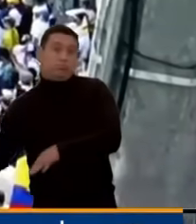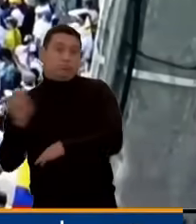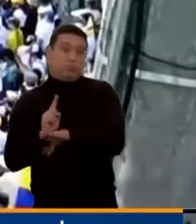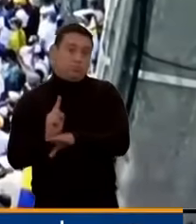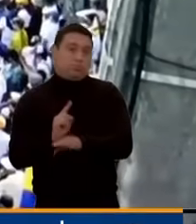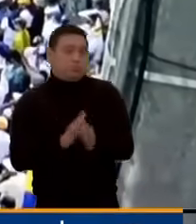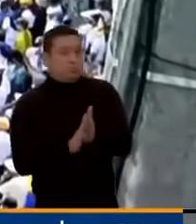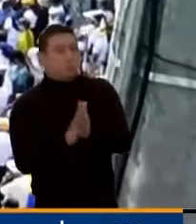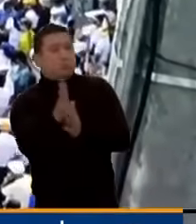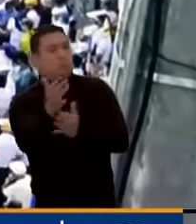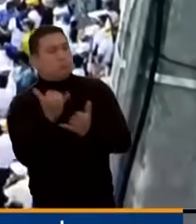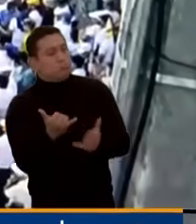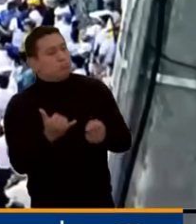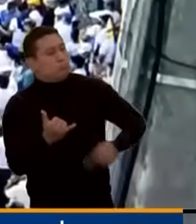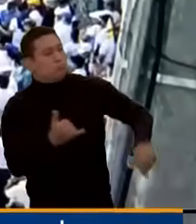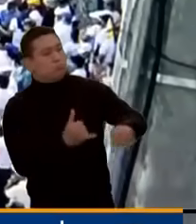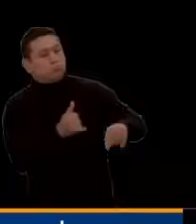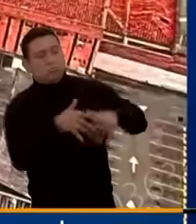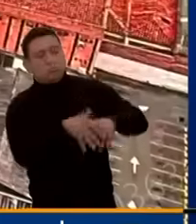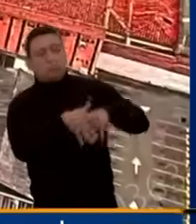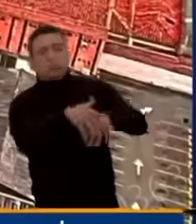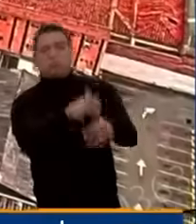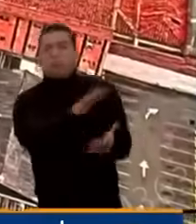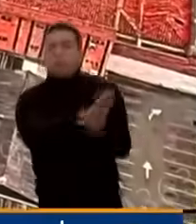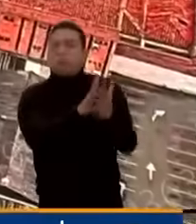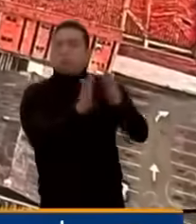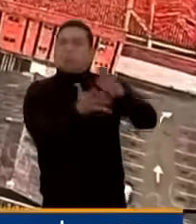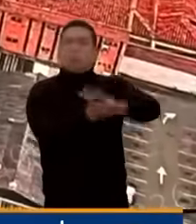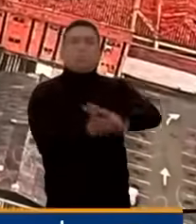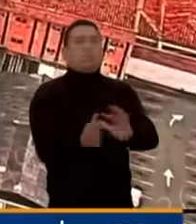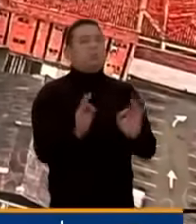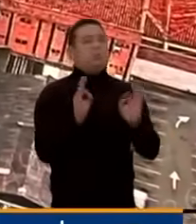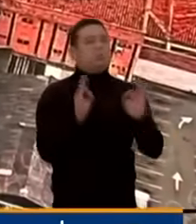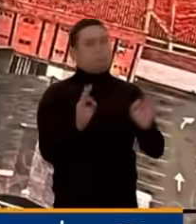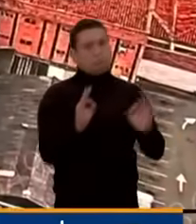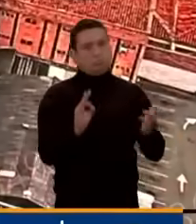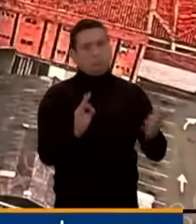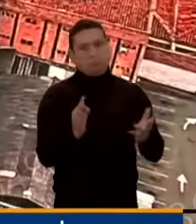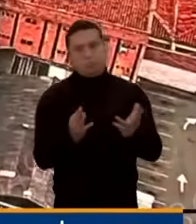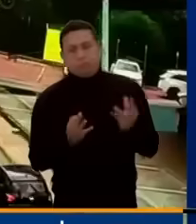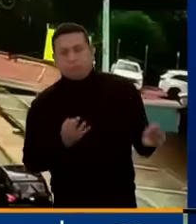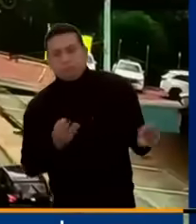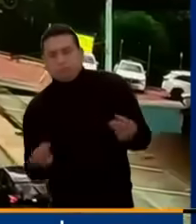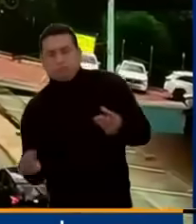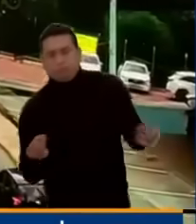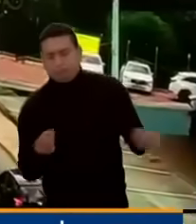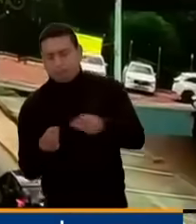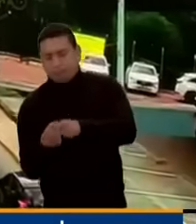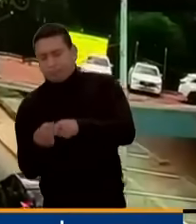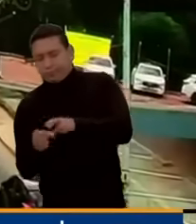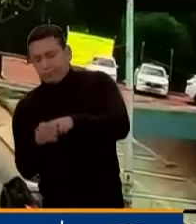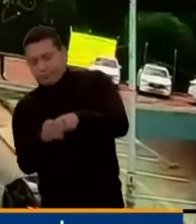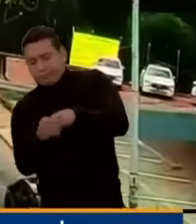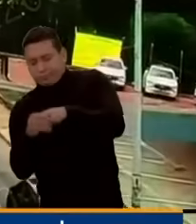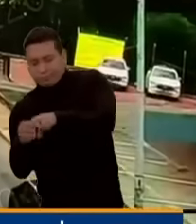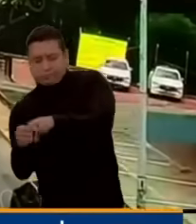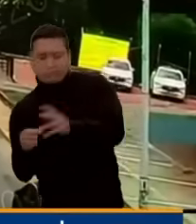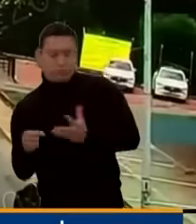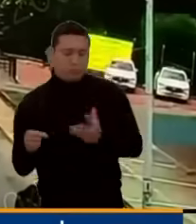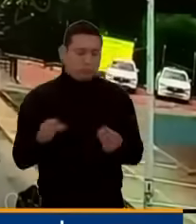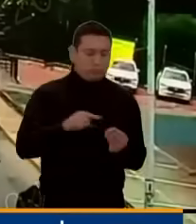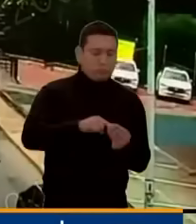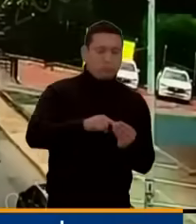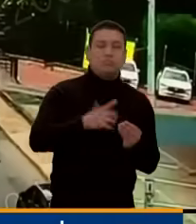fue pacífica. Diferentes gremios que estuvieron en este lugar, estamos hablando del gremio transportador, también del Colegio Médico